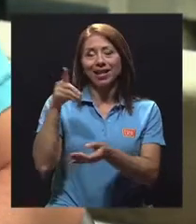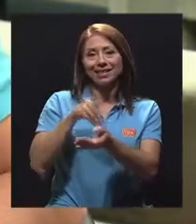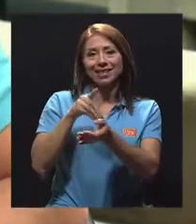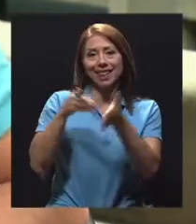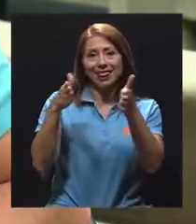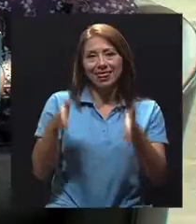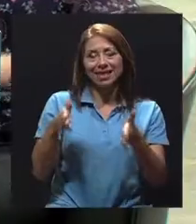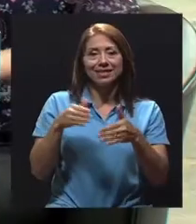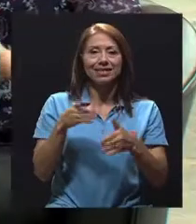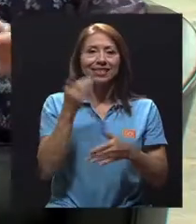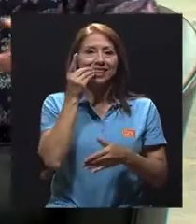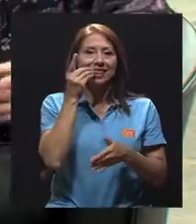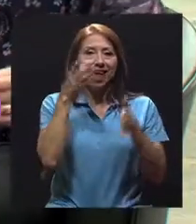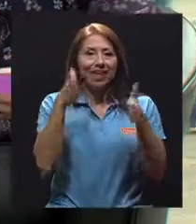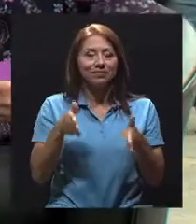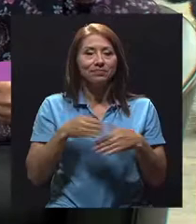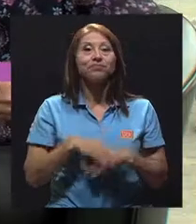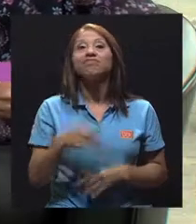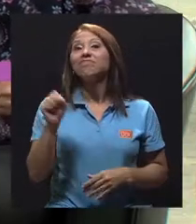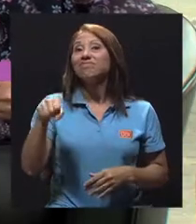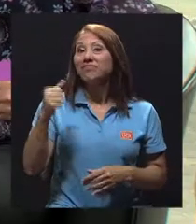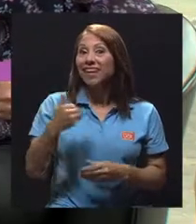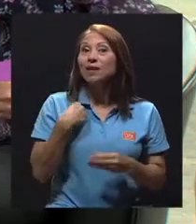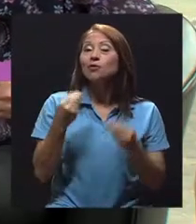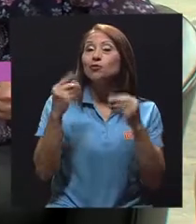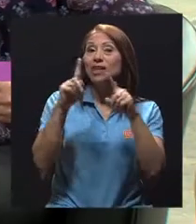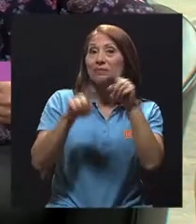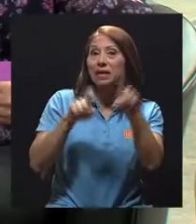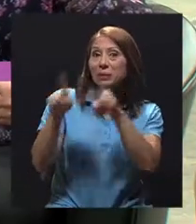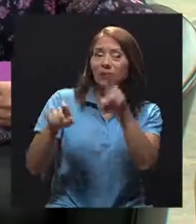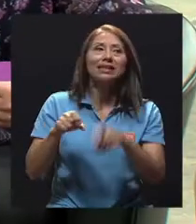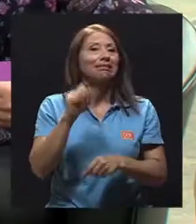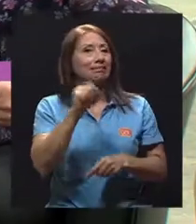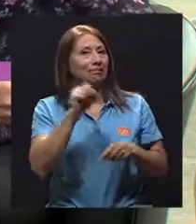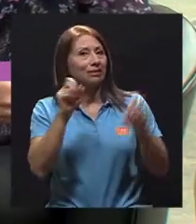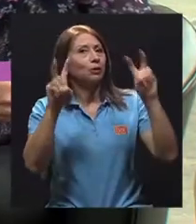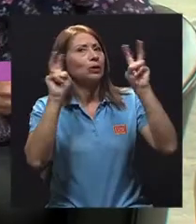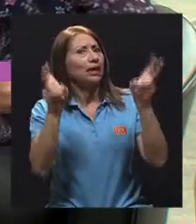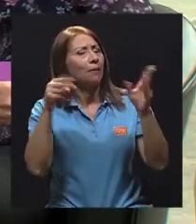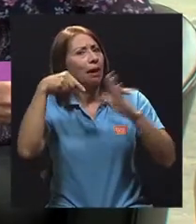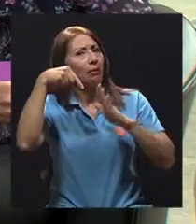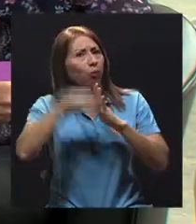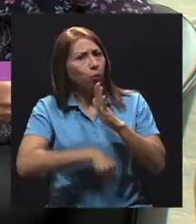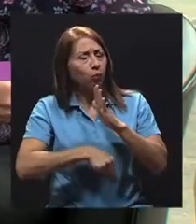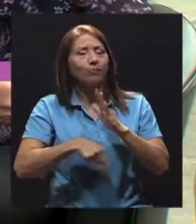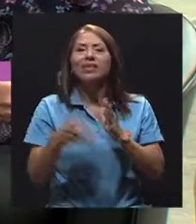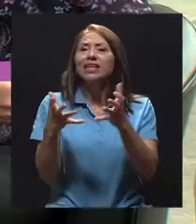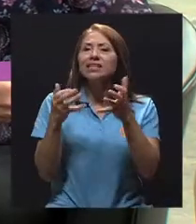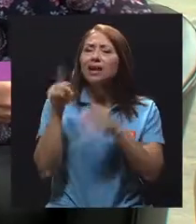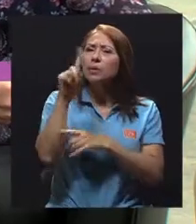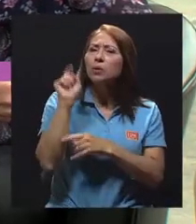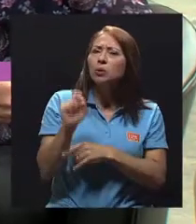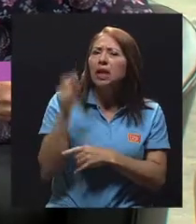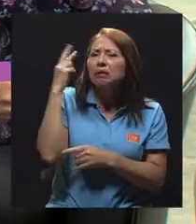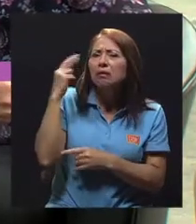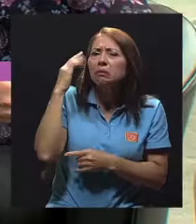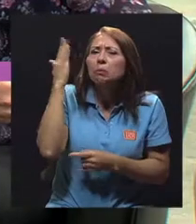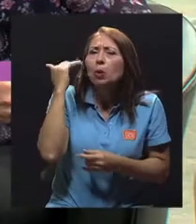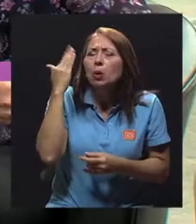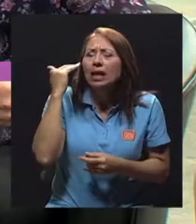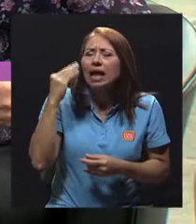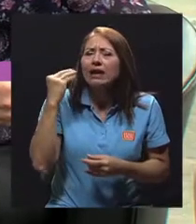cirujano dentista. Y tenemos muchas preguntas, doctor. Sí, entre es un ellas, tema muy amplio. Muy amplio. Sí. Entre ellas quisiera preguntarle las causas de